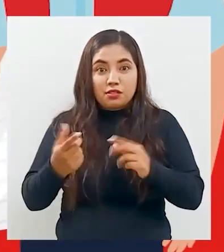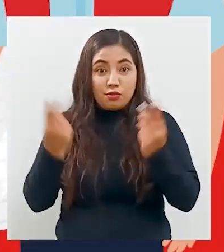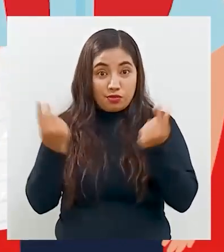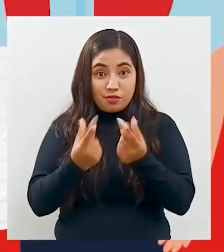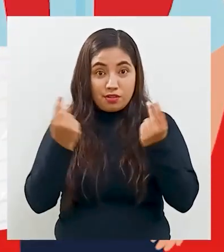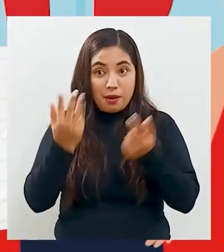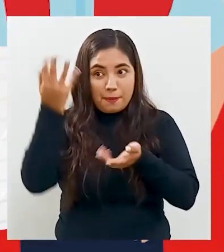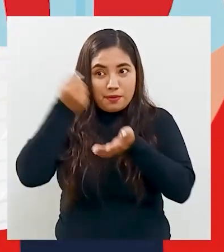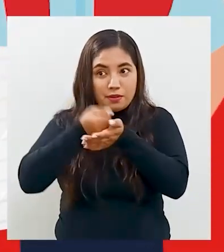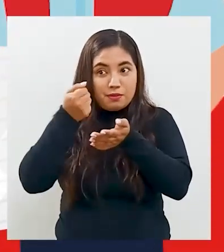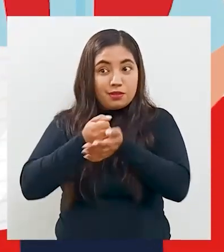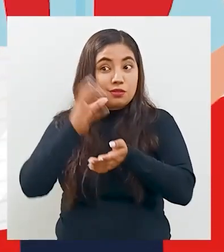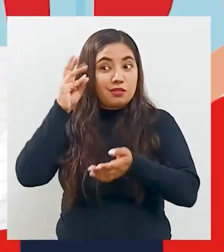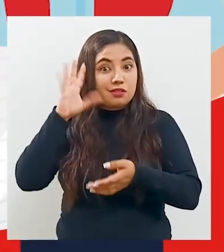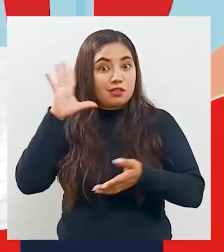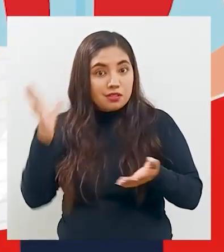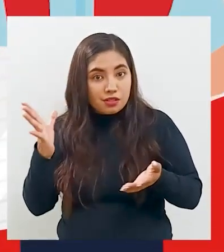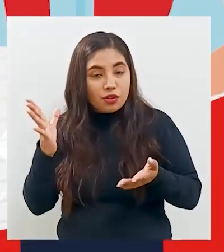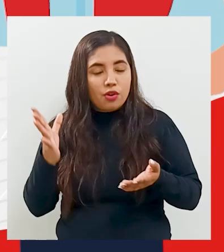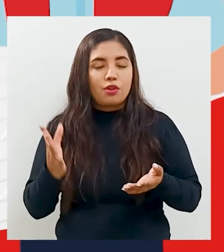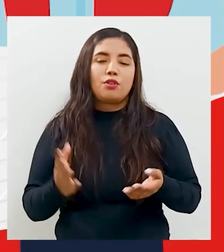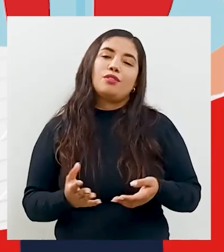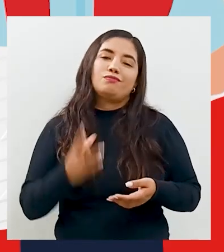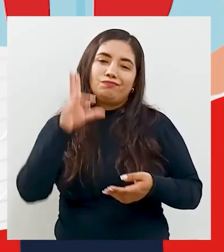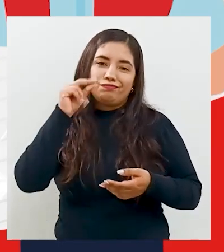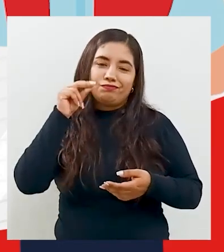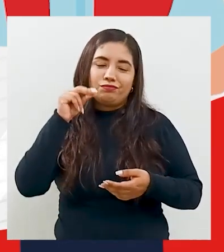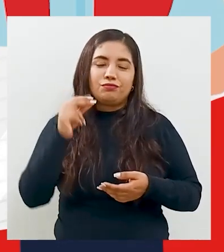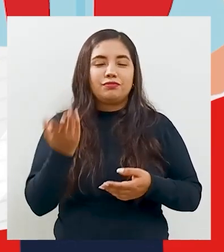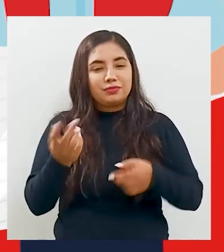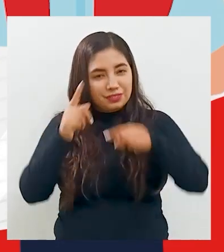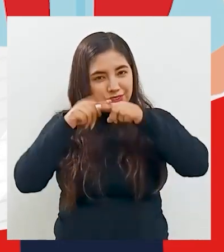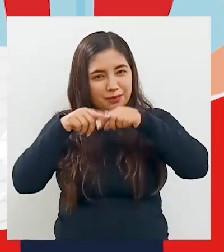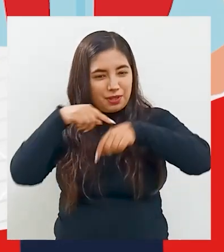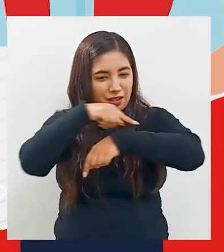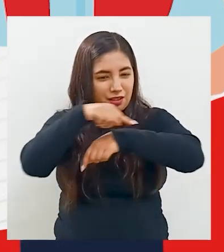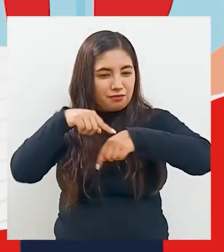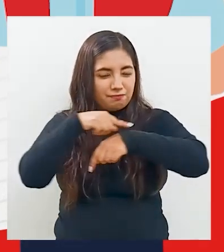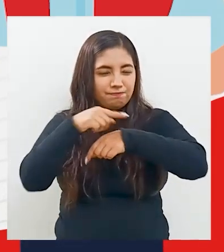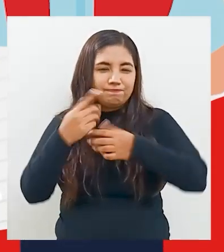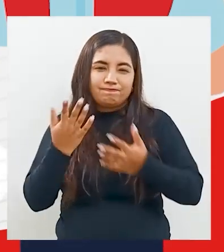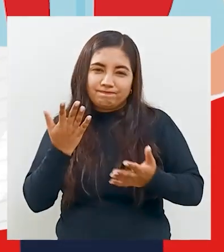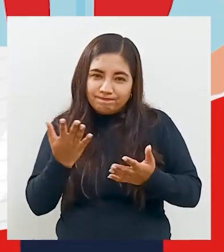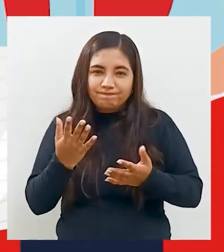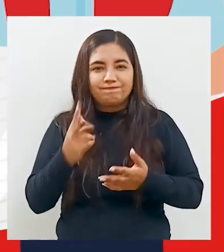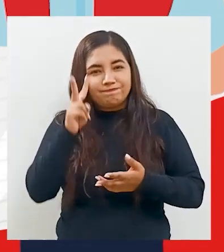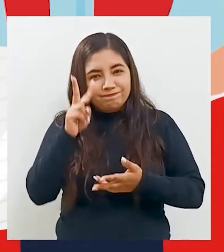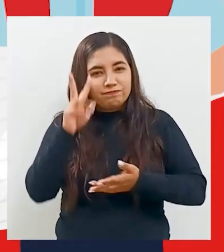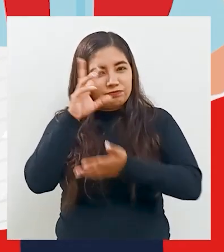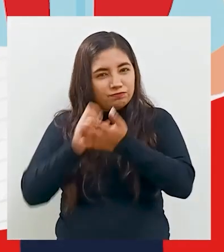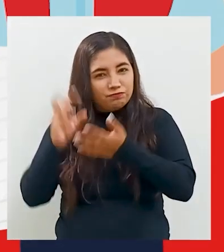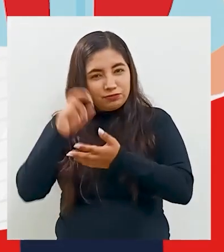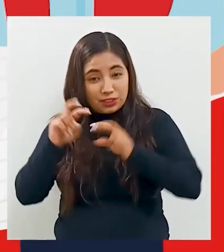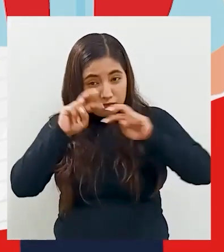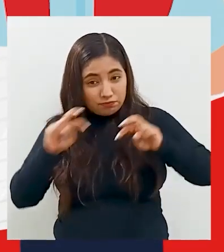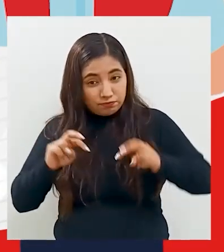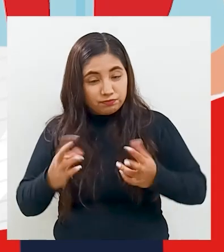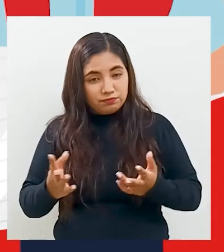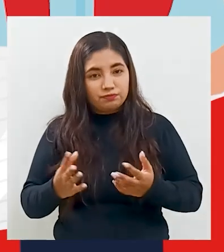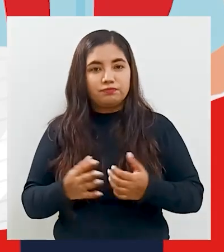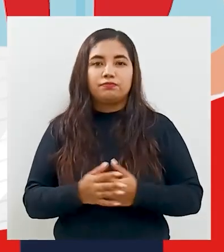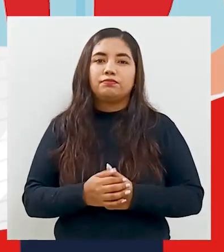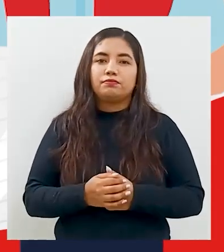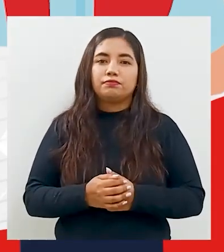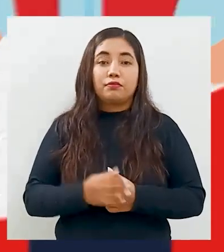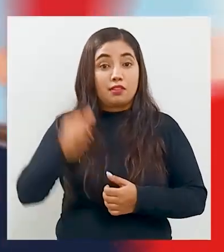requisitos no significa que la afiliación a Pensión 65 será inmediata. El ingreso dependerá de las vacantes que se dispongan